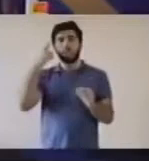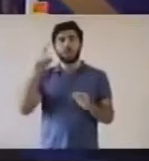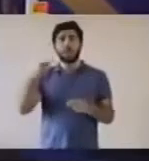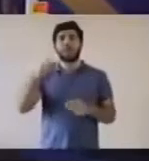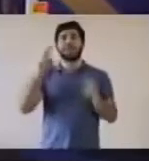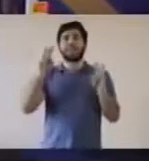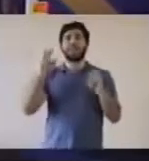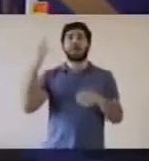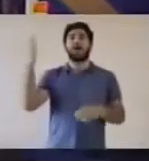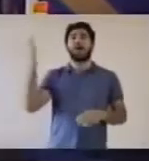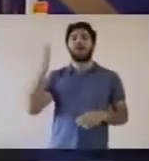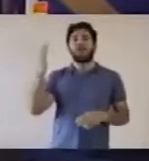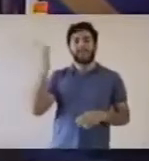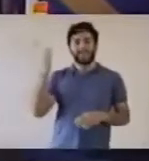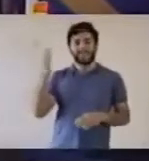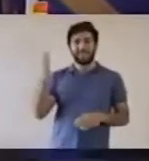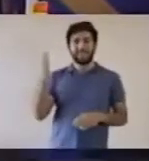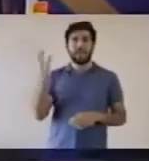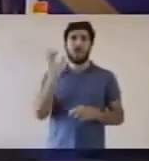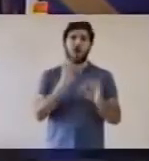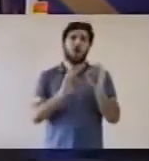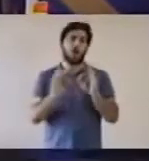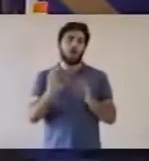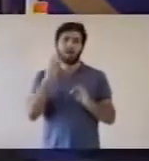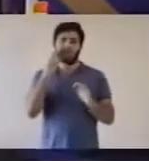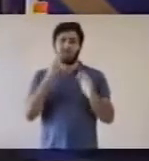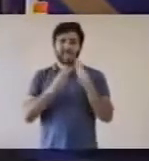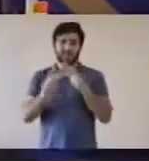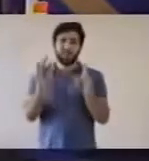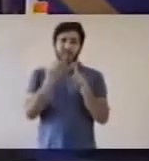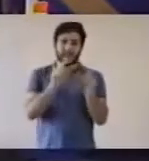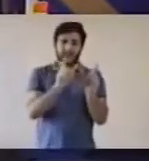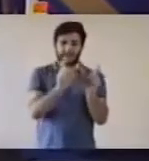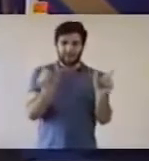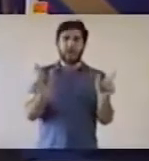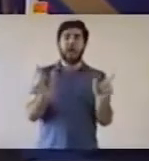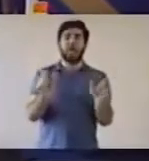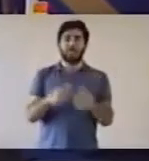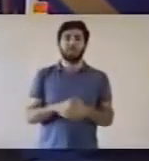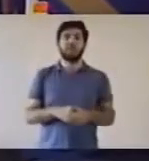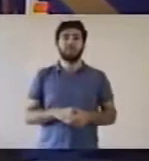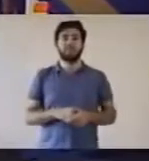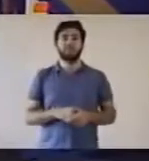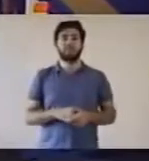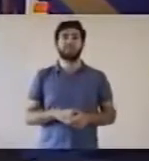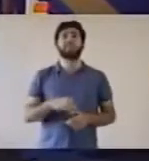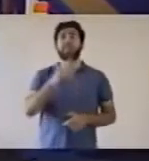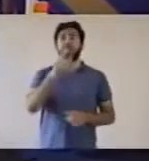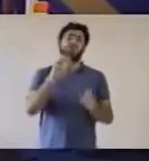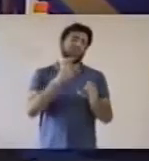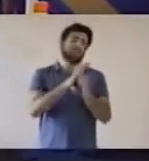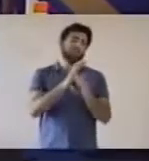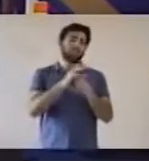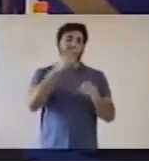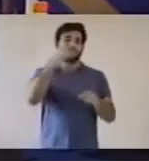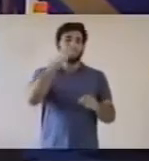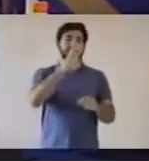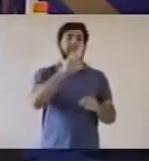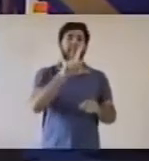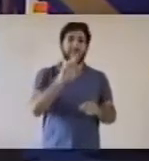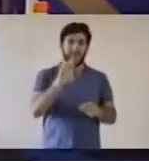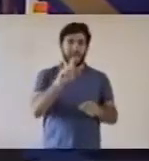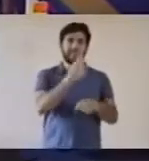para conferencia y visión, por ejemplo la partícula tele, entonces esta